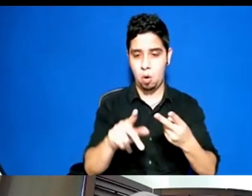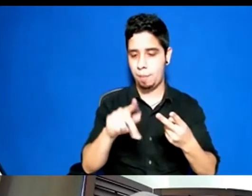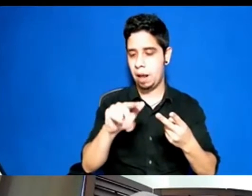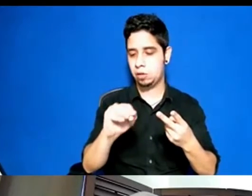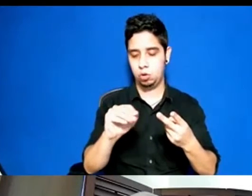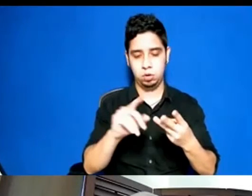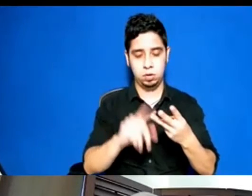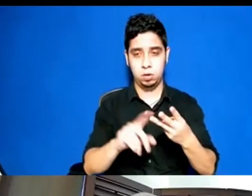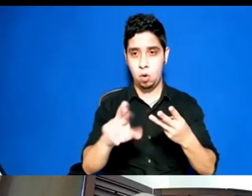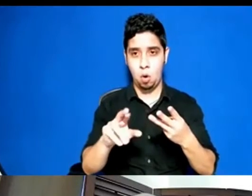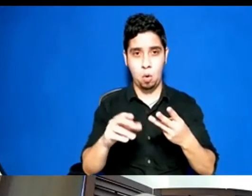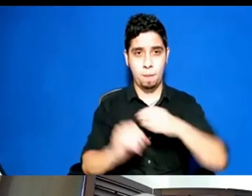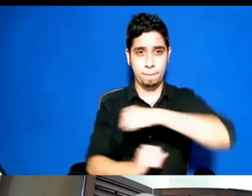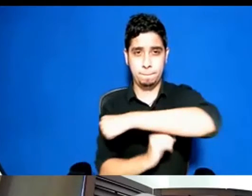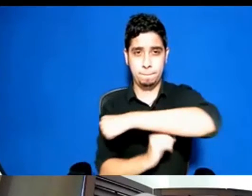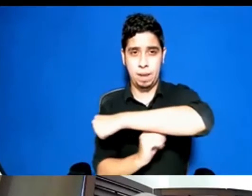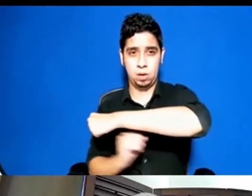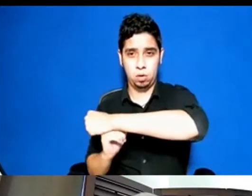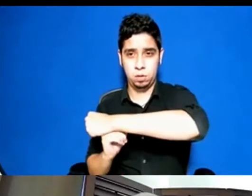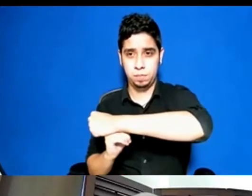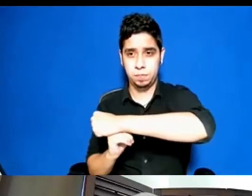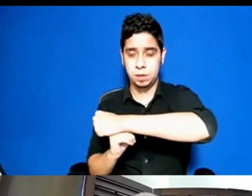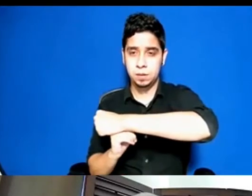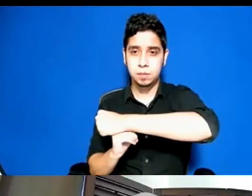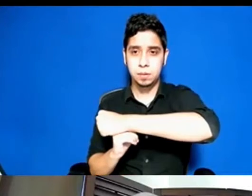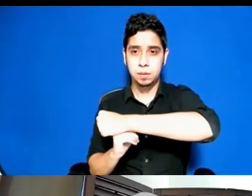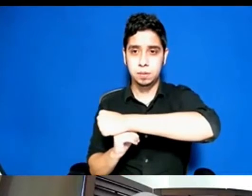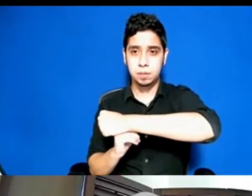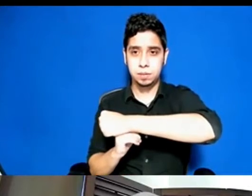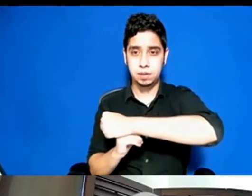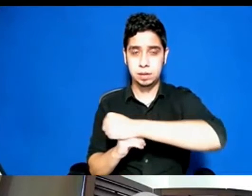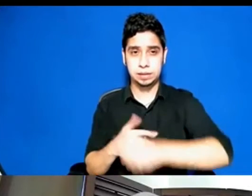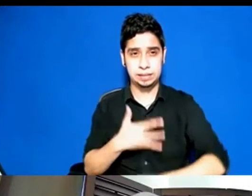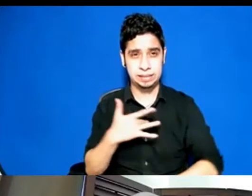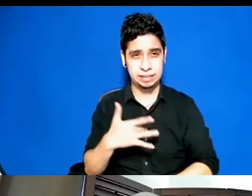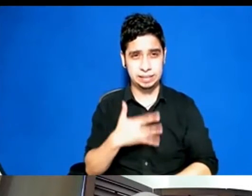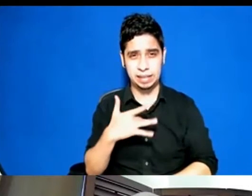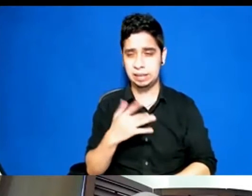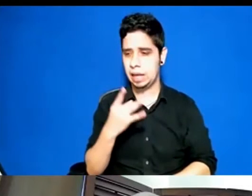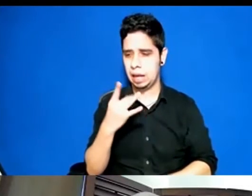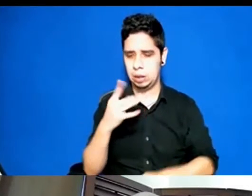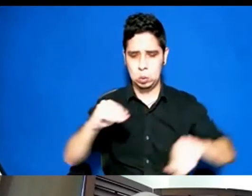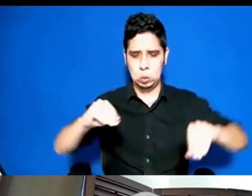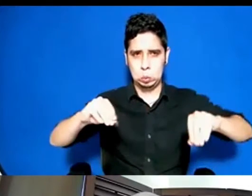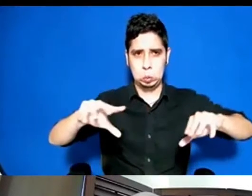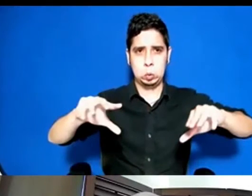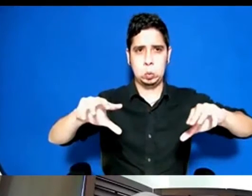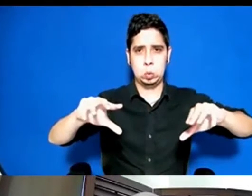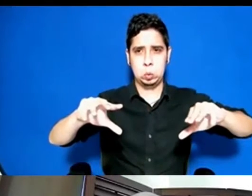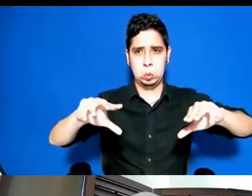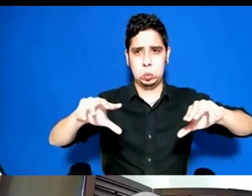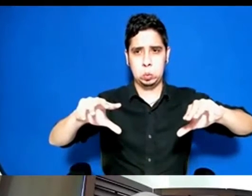con balcón que sienta que está generando contaminación lumínica,